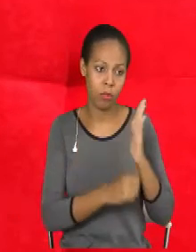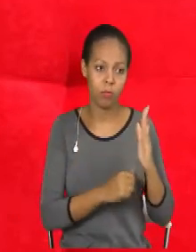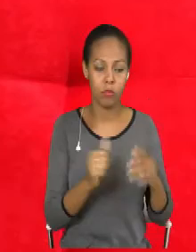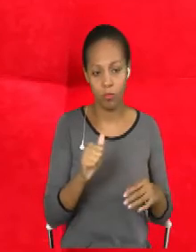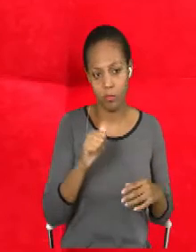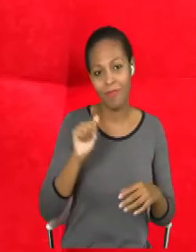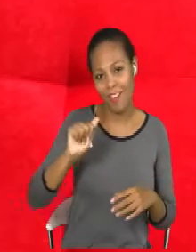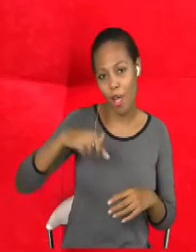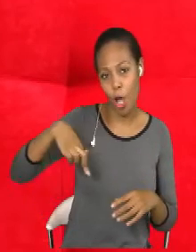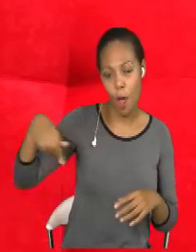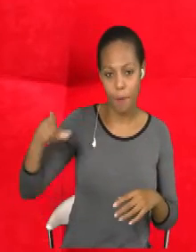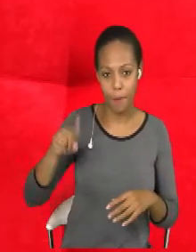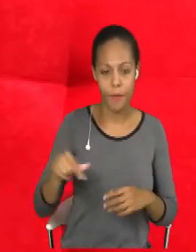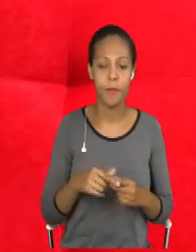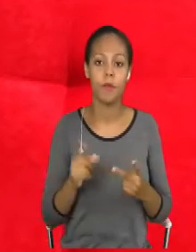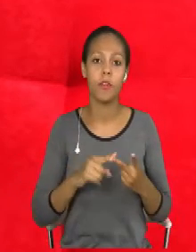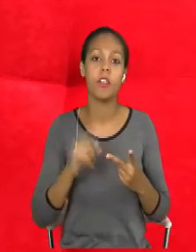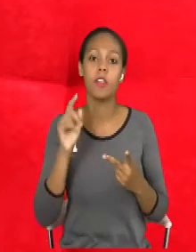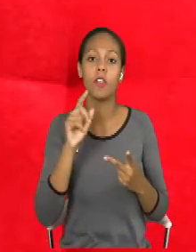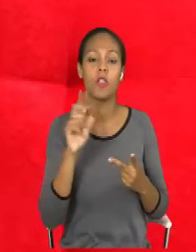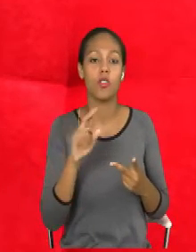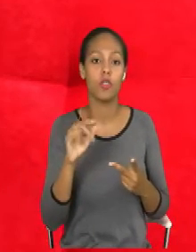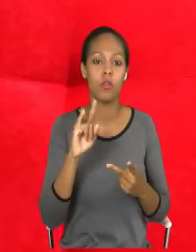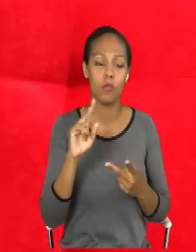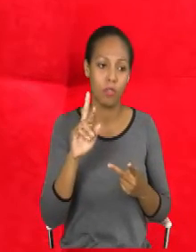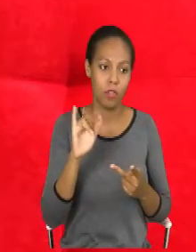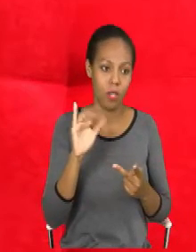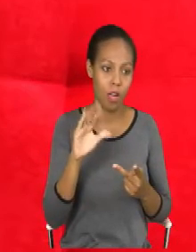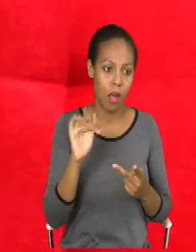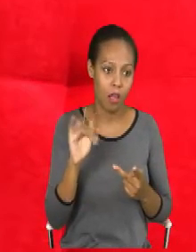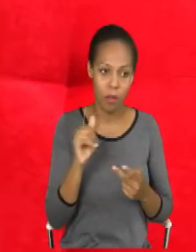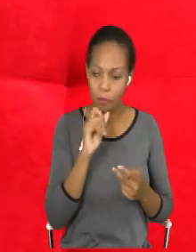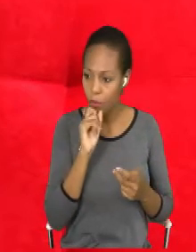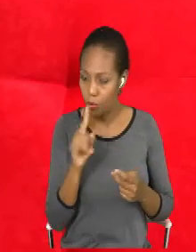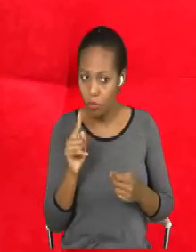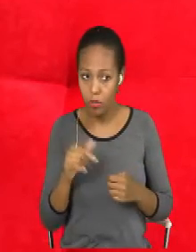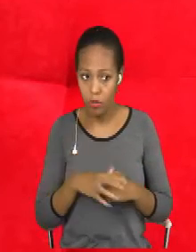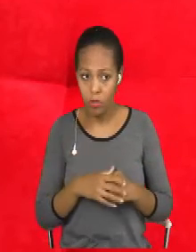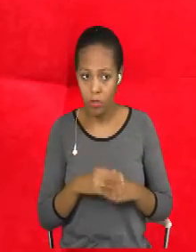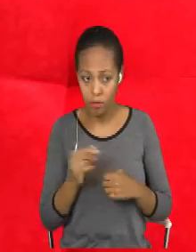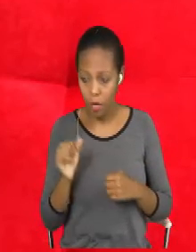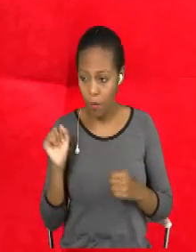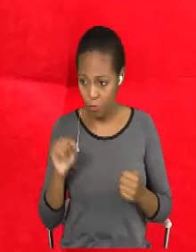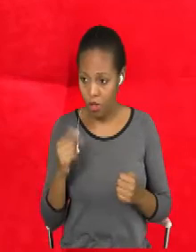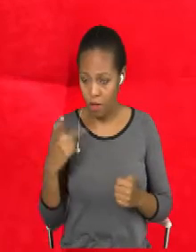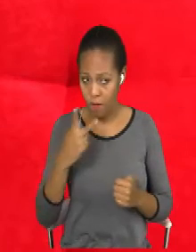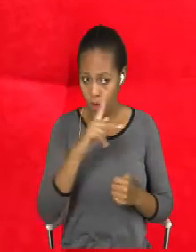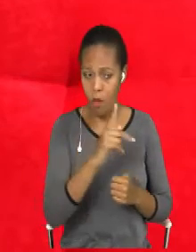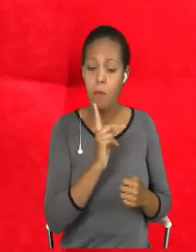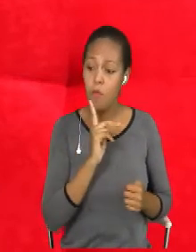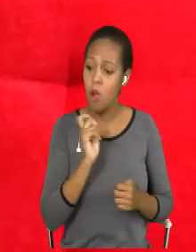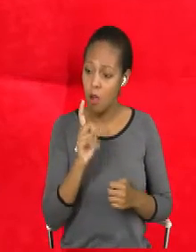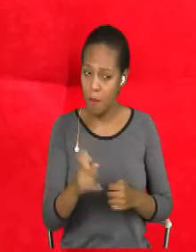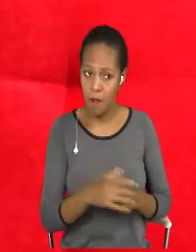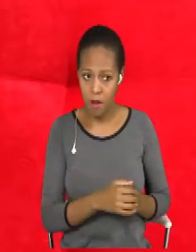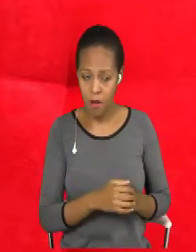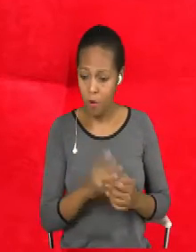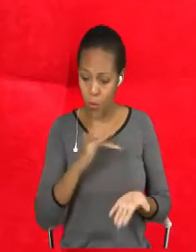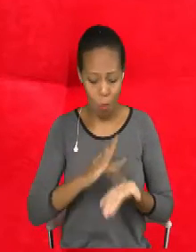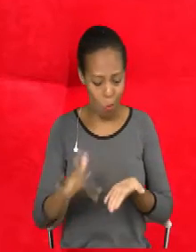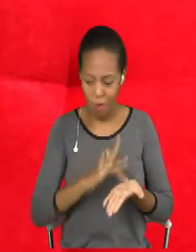de Suricata Lats, y me dice que si puedo viajar, que si podemos viajar a Bucaramanga de forma